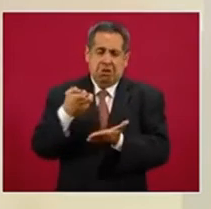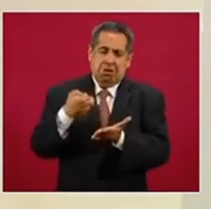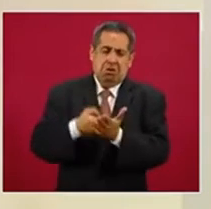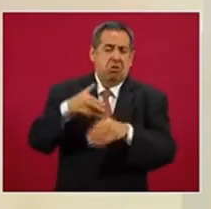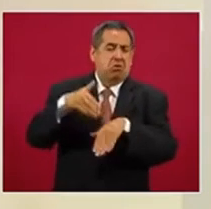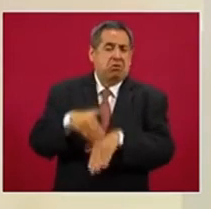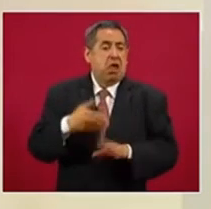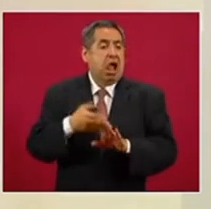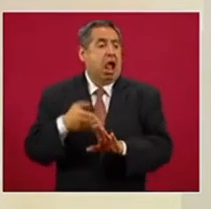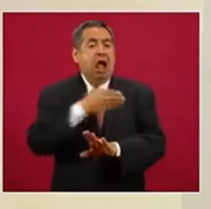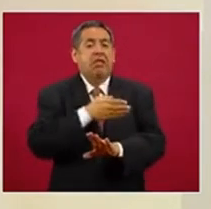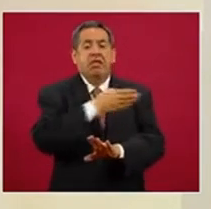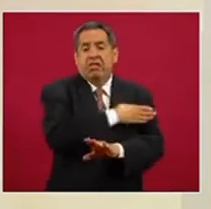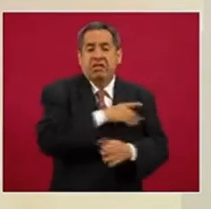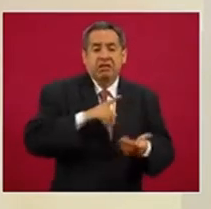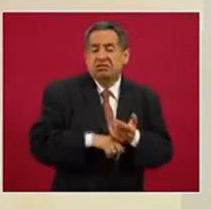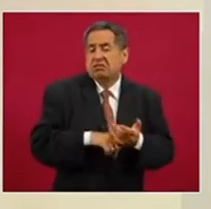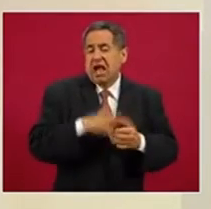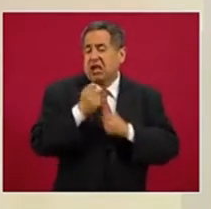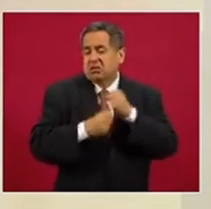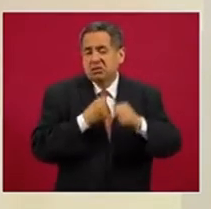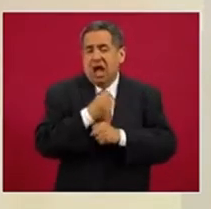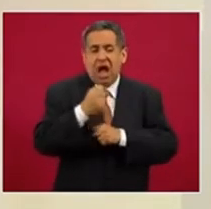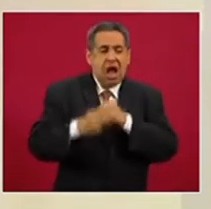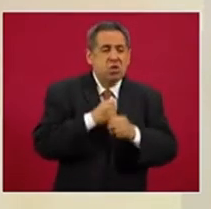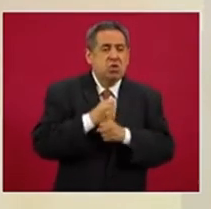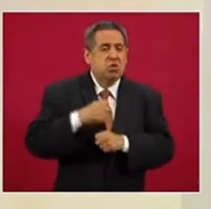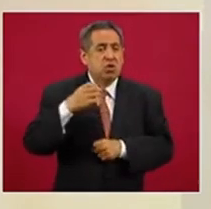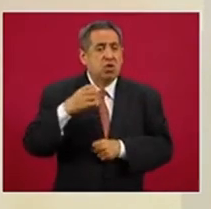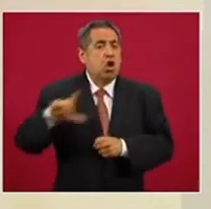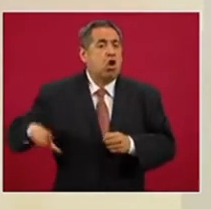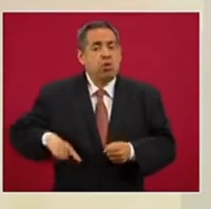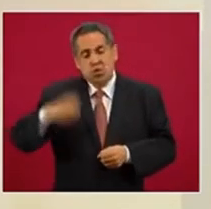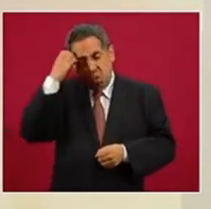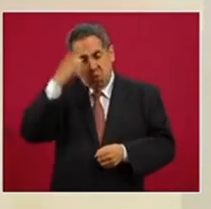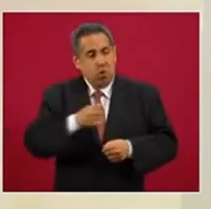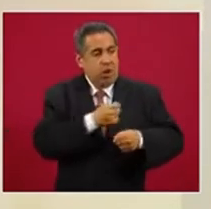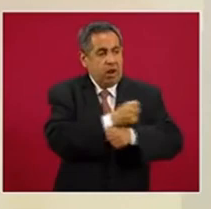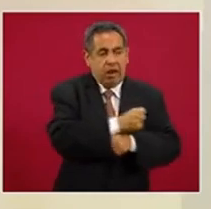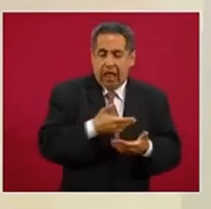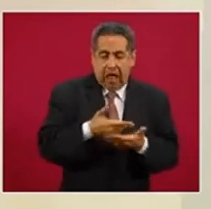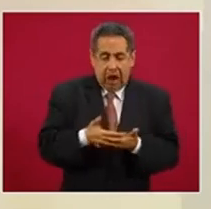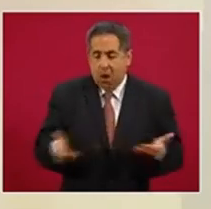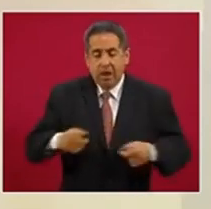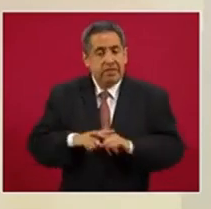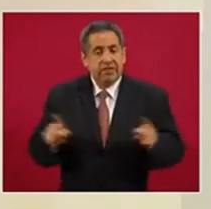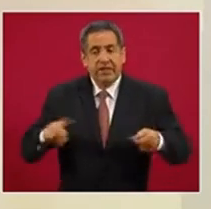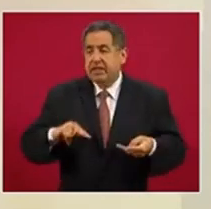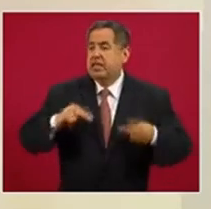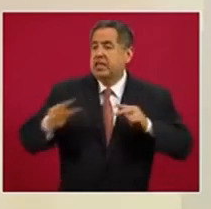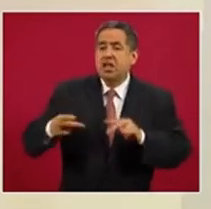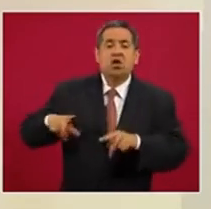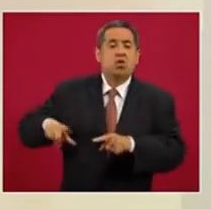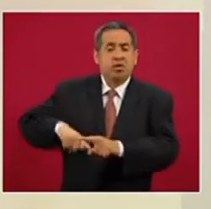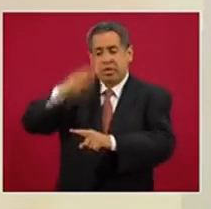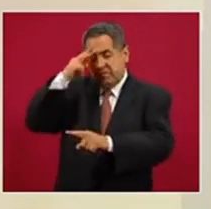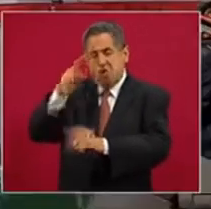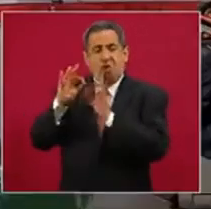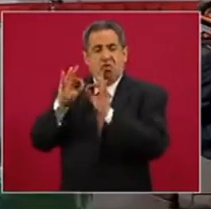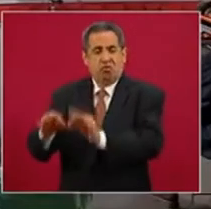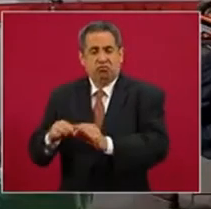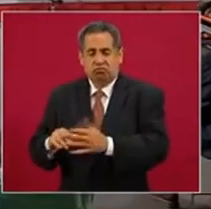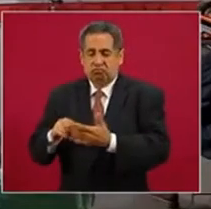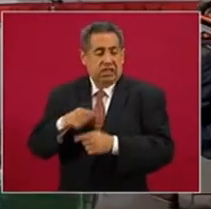de décadas de criminalidad gubernamental, empieza a convertirse en realidad en México. Que los firmantes del texto